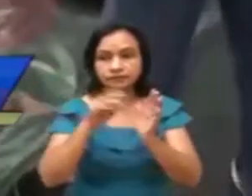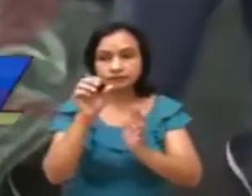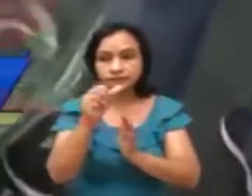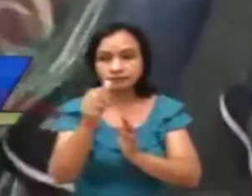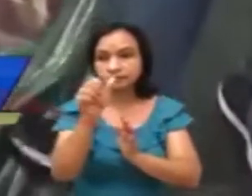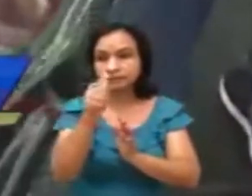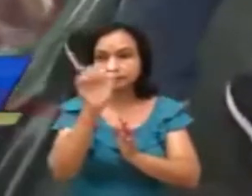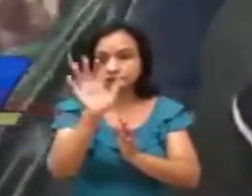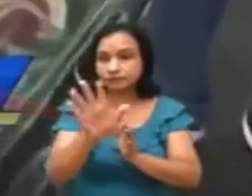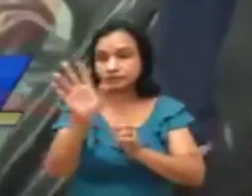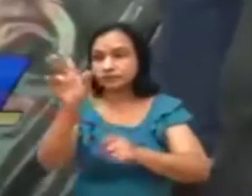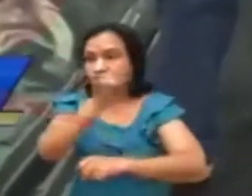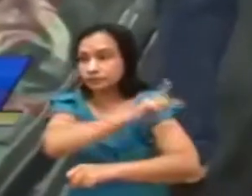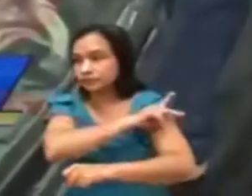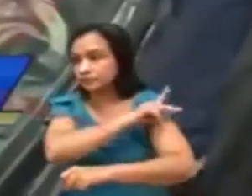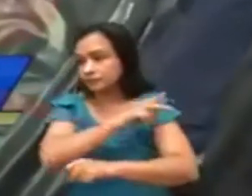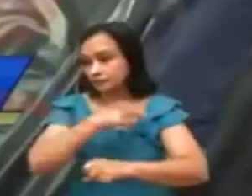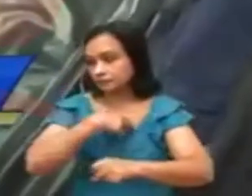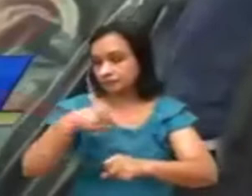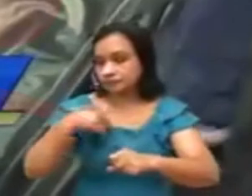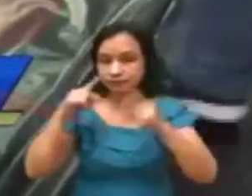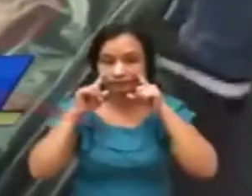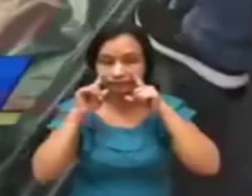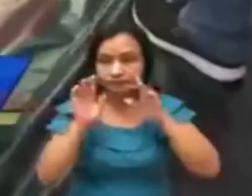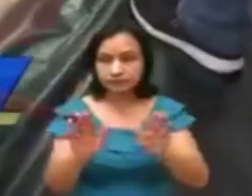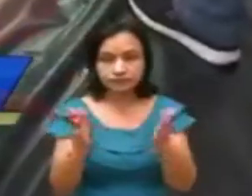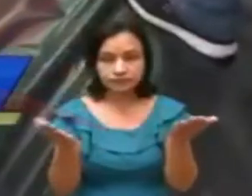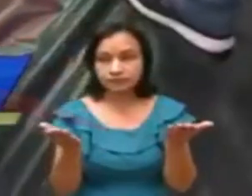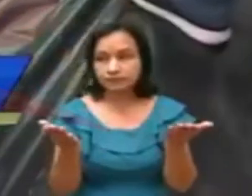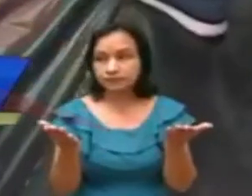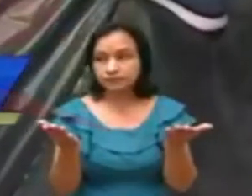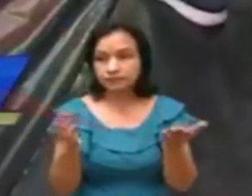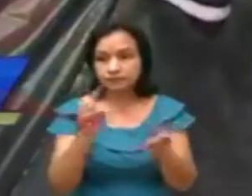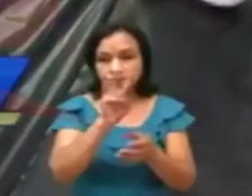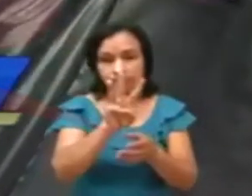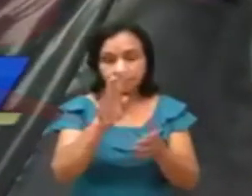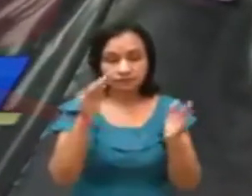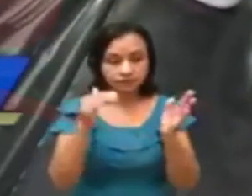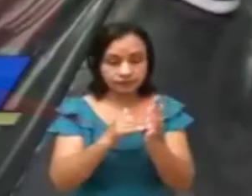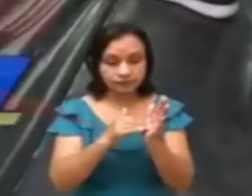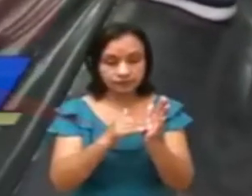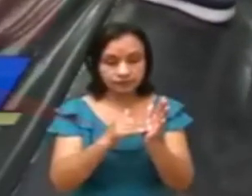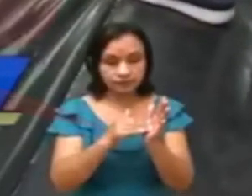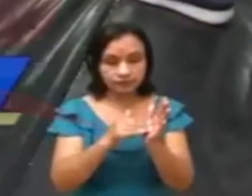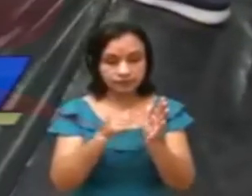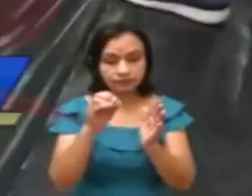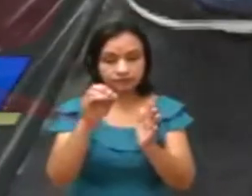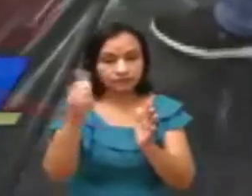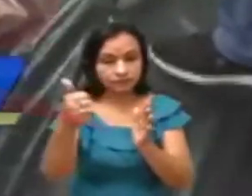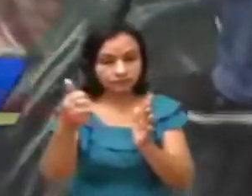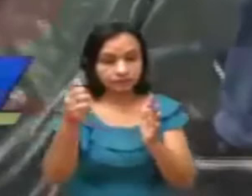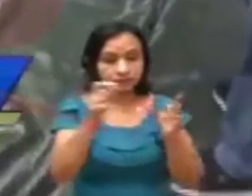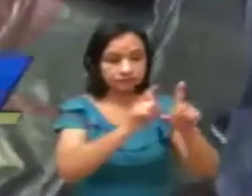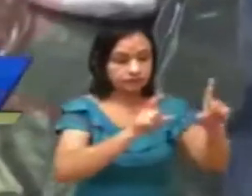16.665 policías para cubrir no solamente los 3.106 centros de votación y